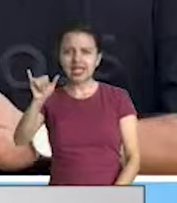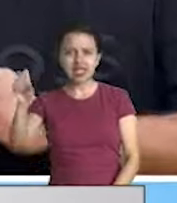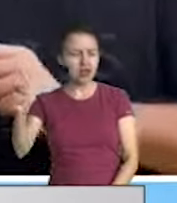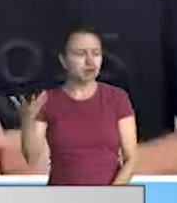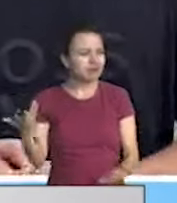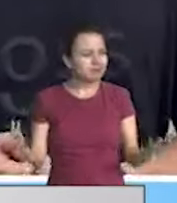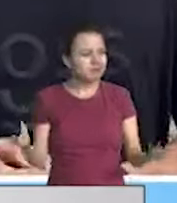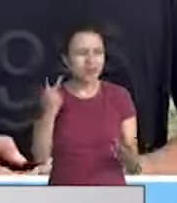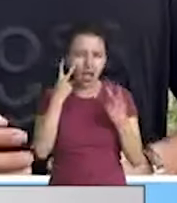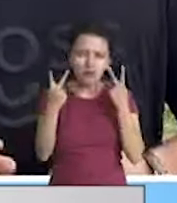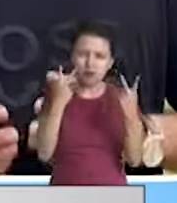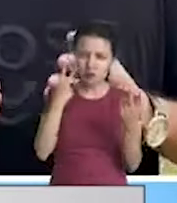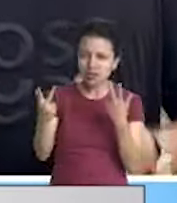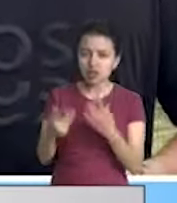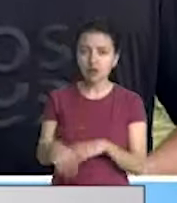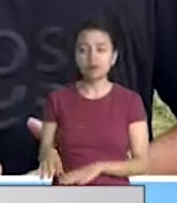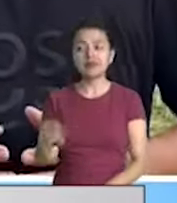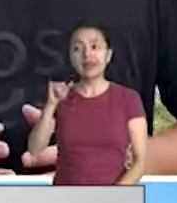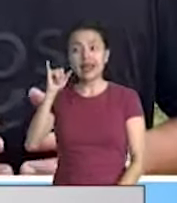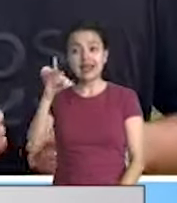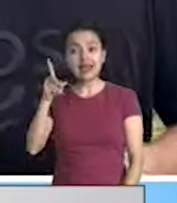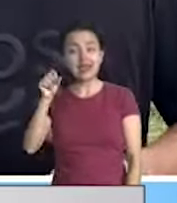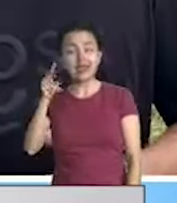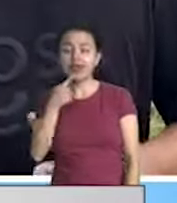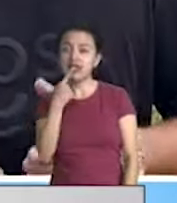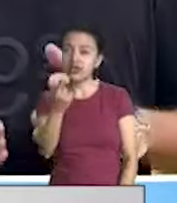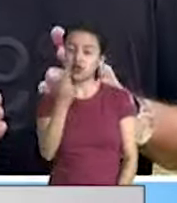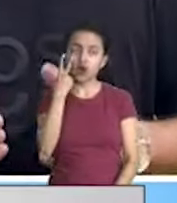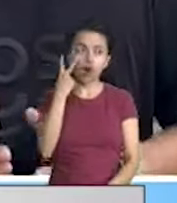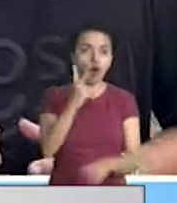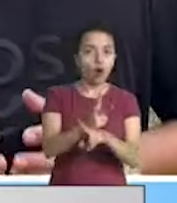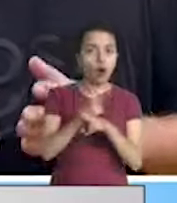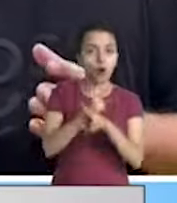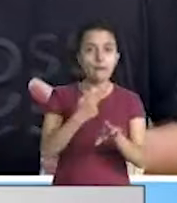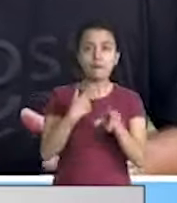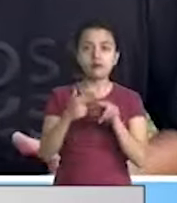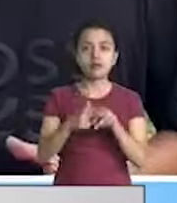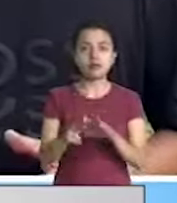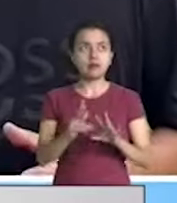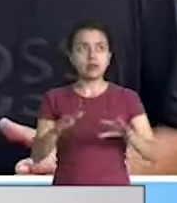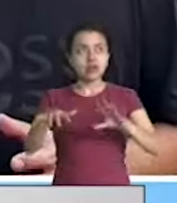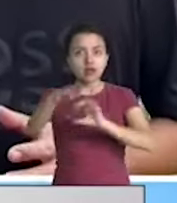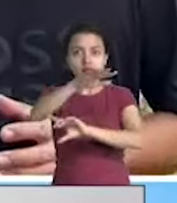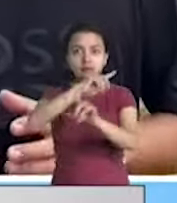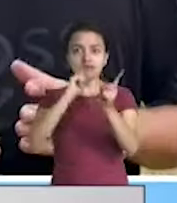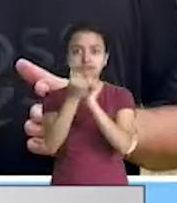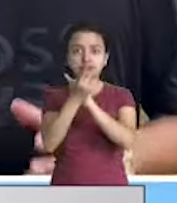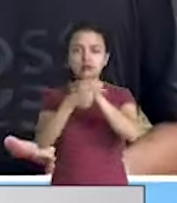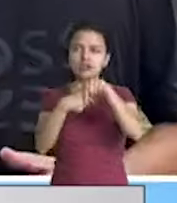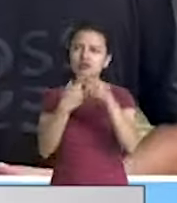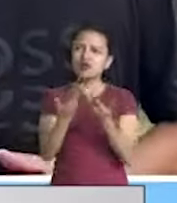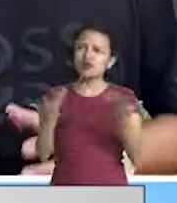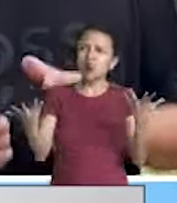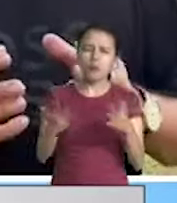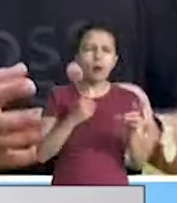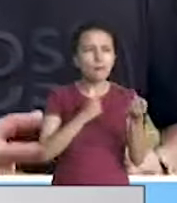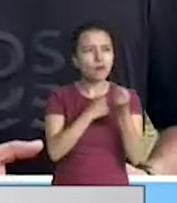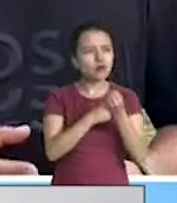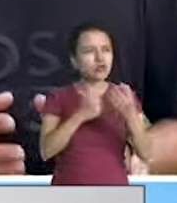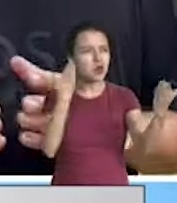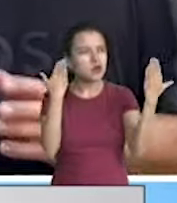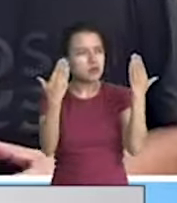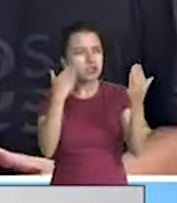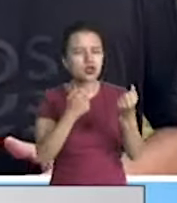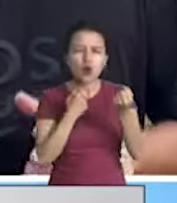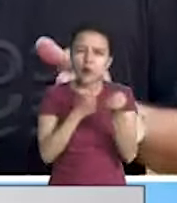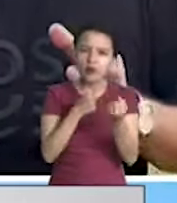del presente año. Con esta estrategia vamos a permitirle a los campesinos de escasos recursos que sus actividades ganaderas